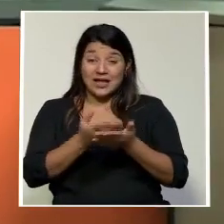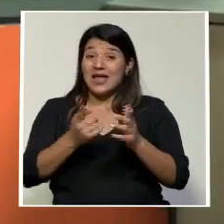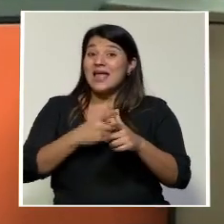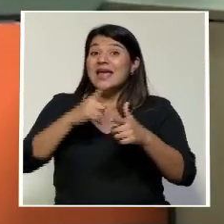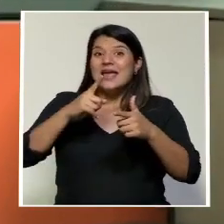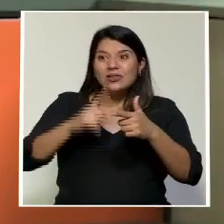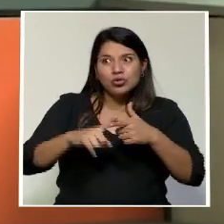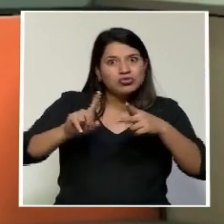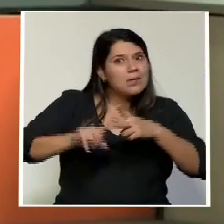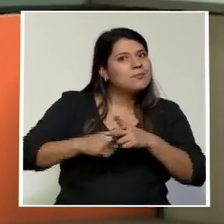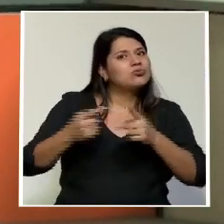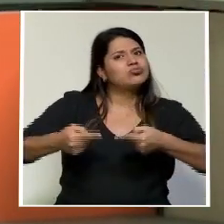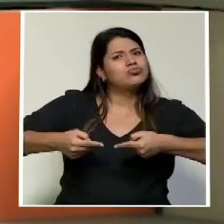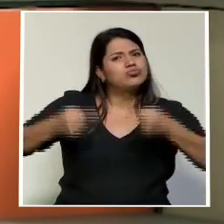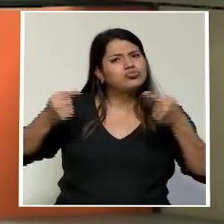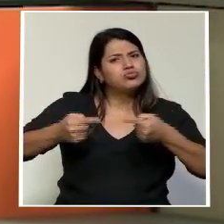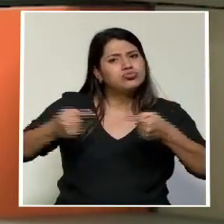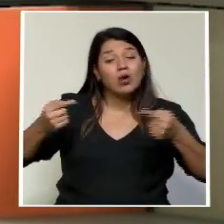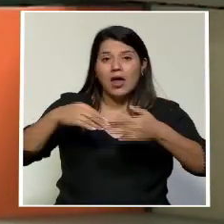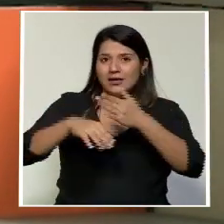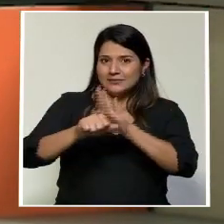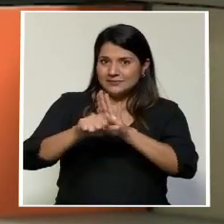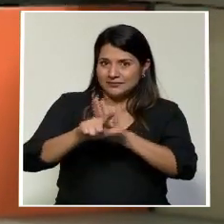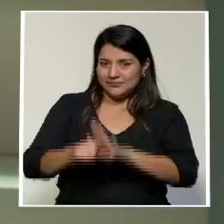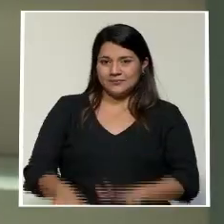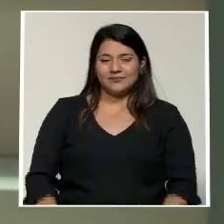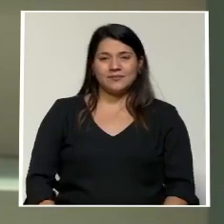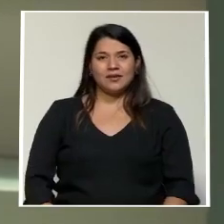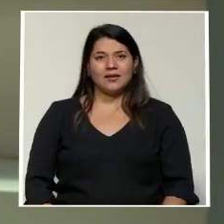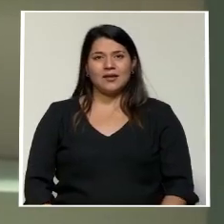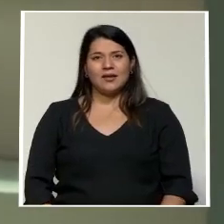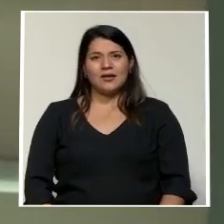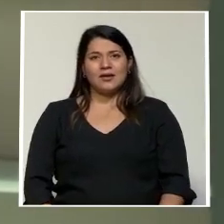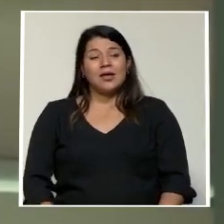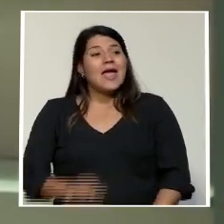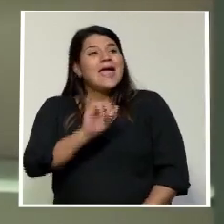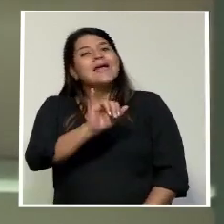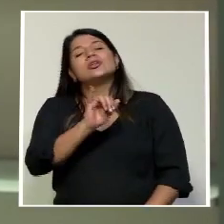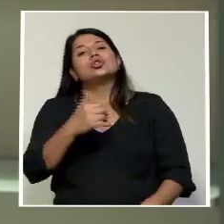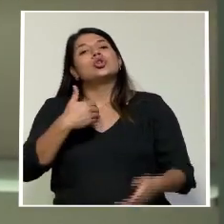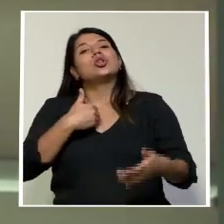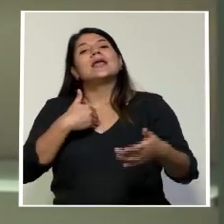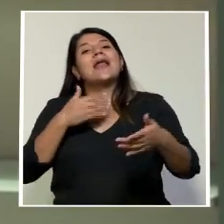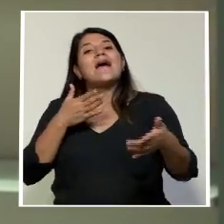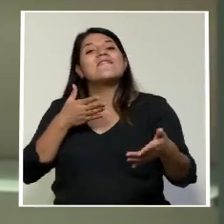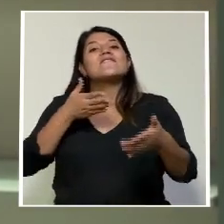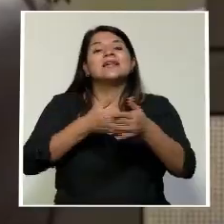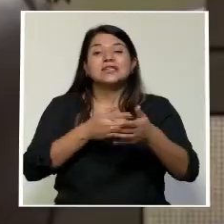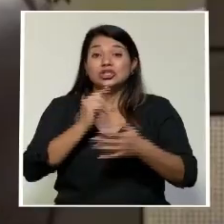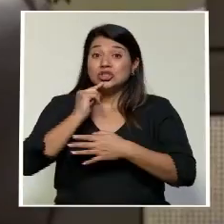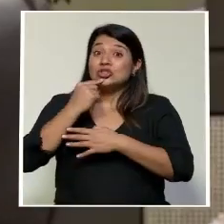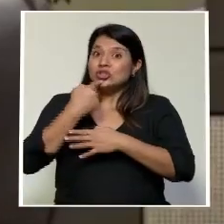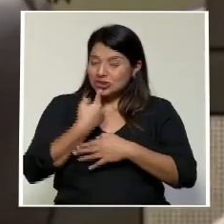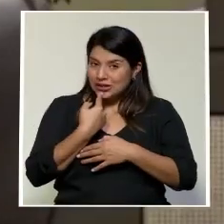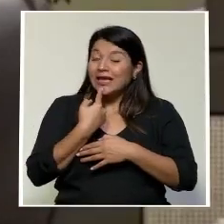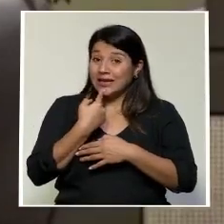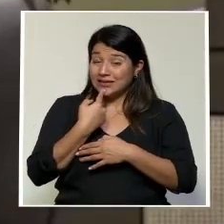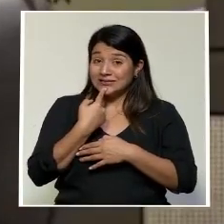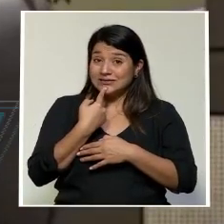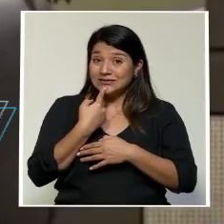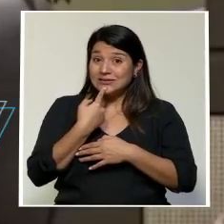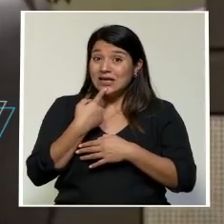una fuerte discusión en el Pleno Legislativo. Esto tiene repercusiones graves, consecuencias